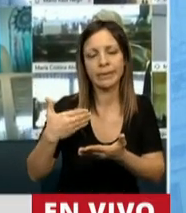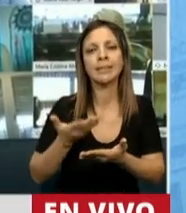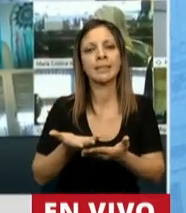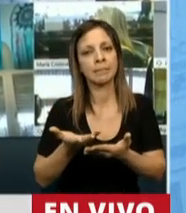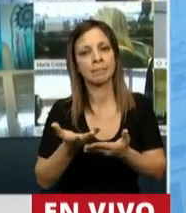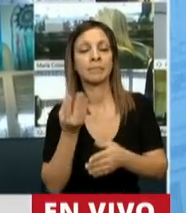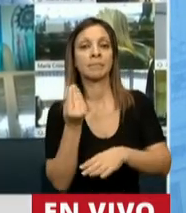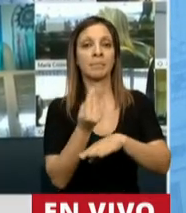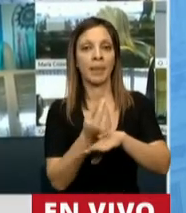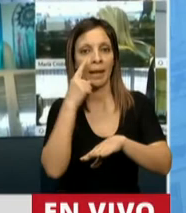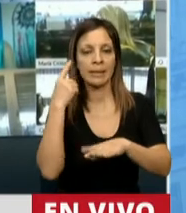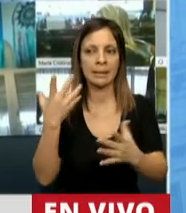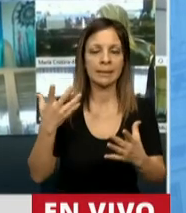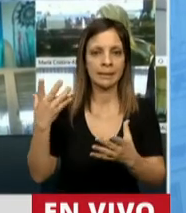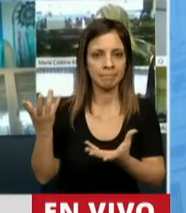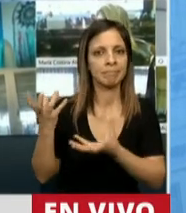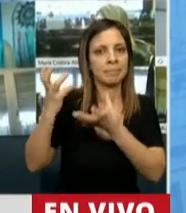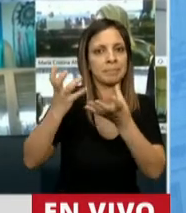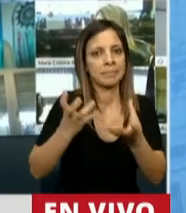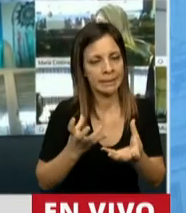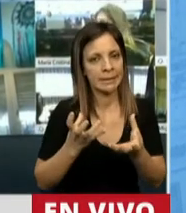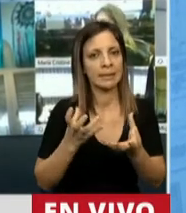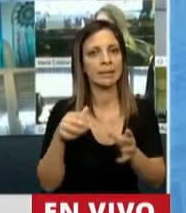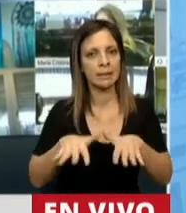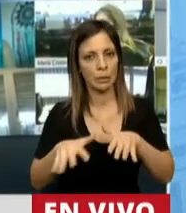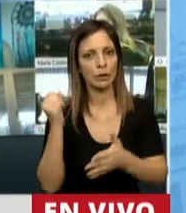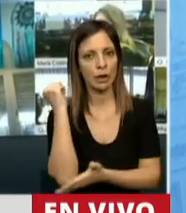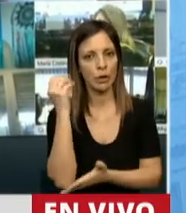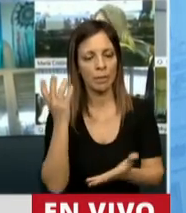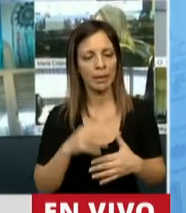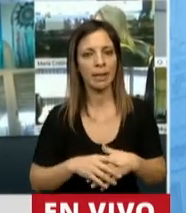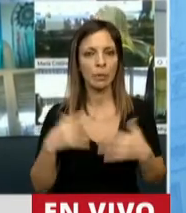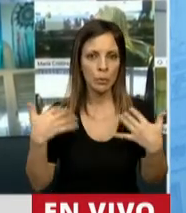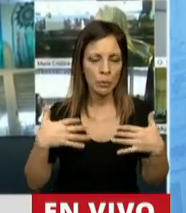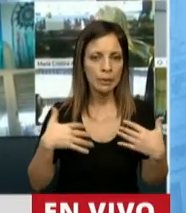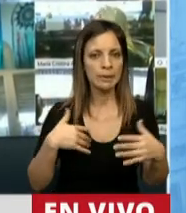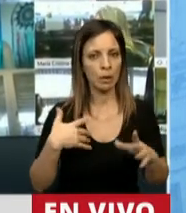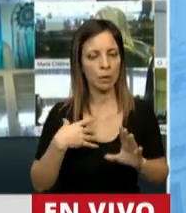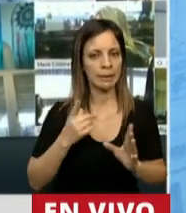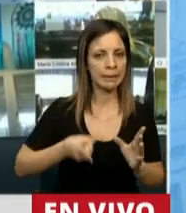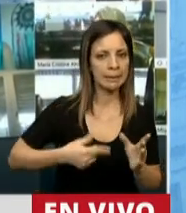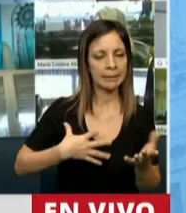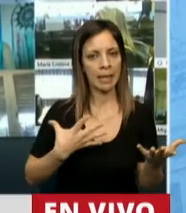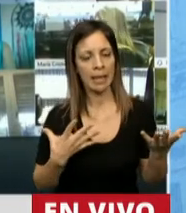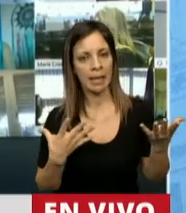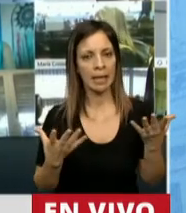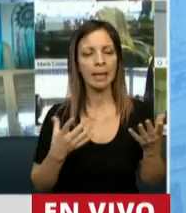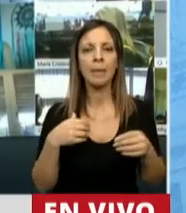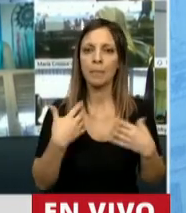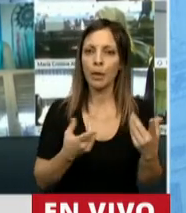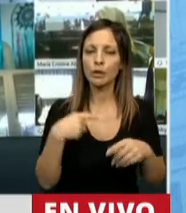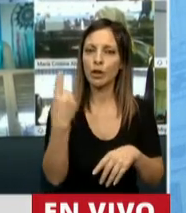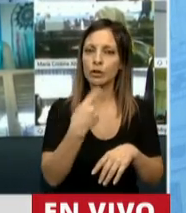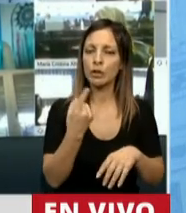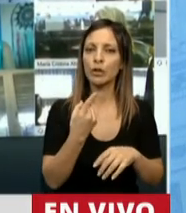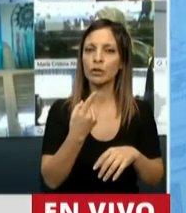el presidente Macri. Fueron fuertes condicionantes que determinaron esta tarea. Por eso nosotros